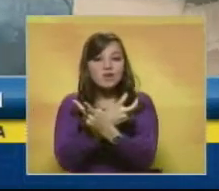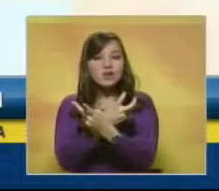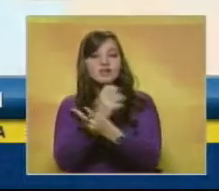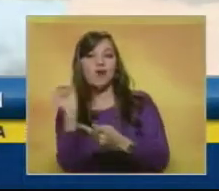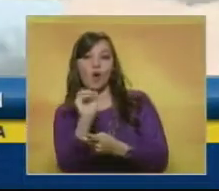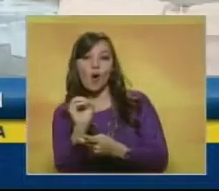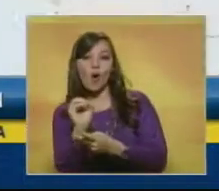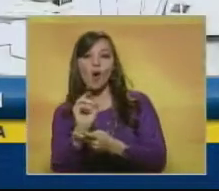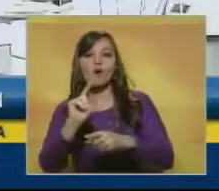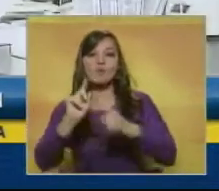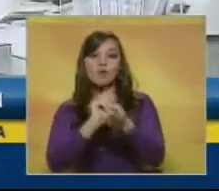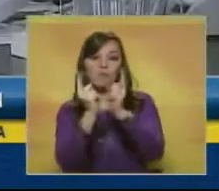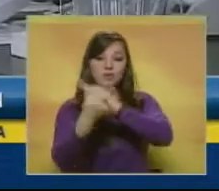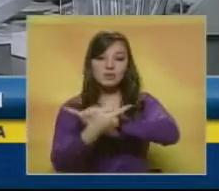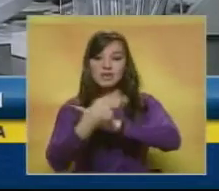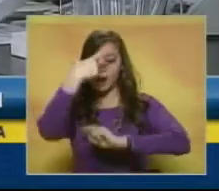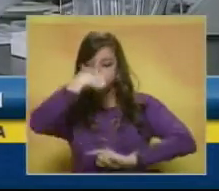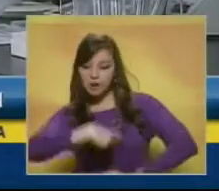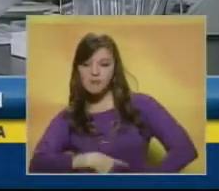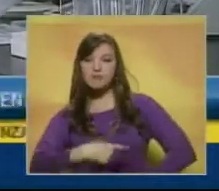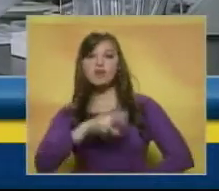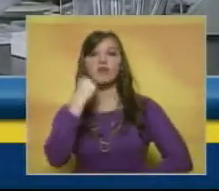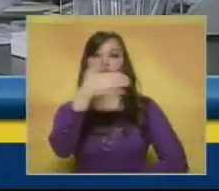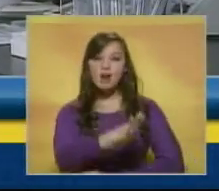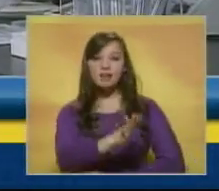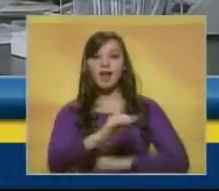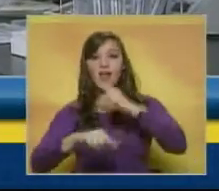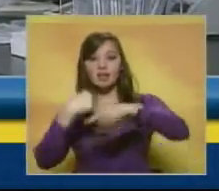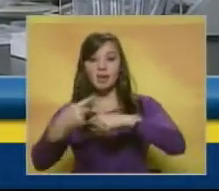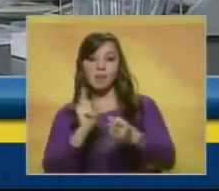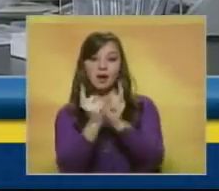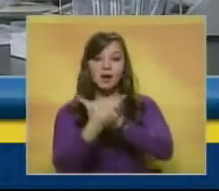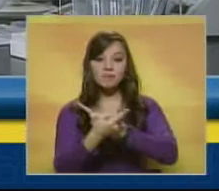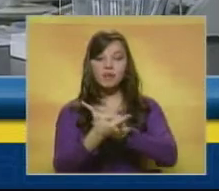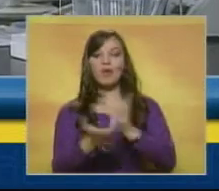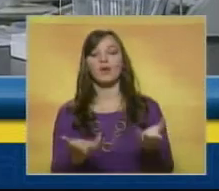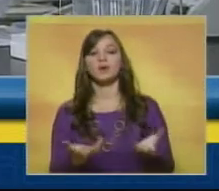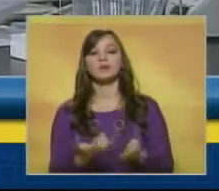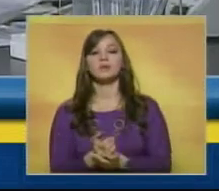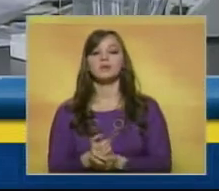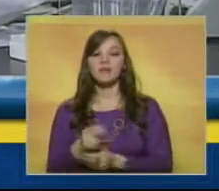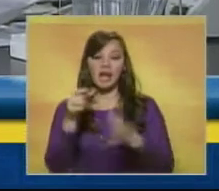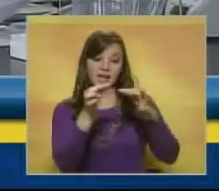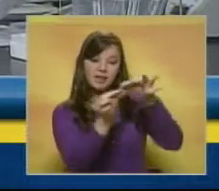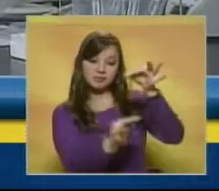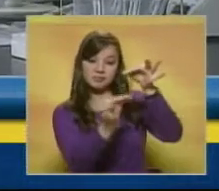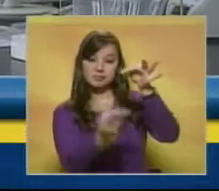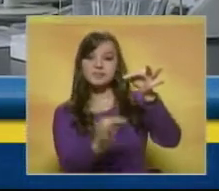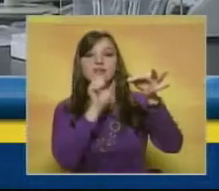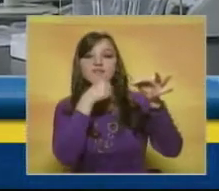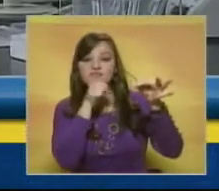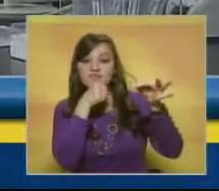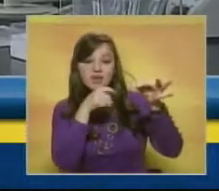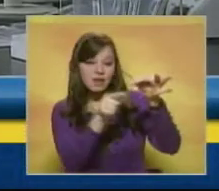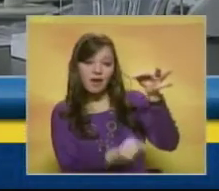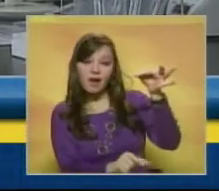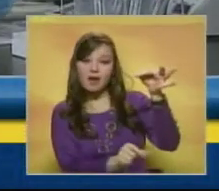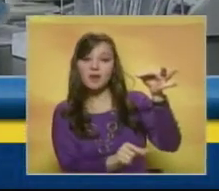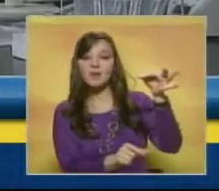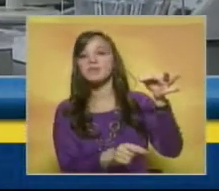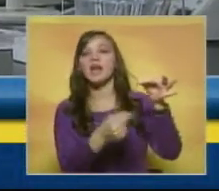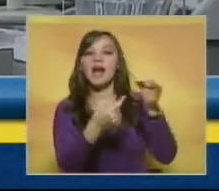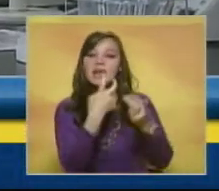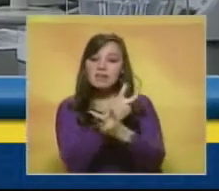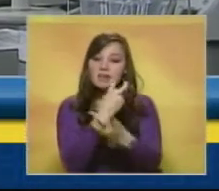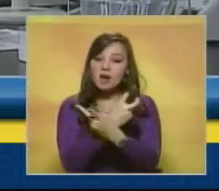alteraciones post-morte. Generalmente lo que trabajamos aquí son muestras de vieja data. Entre ellos tenemos piezas